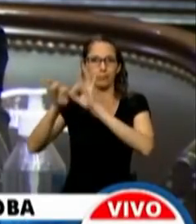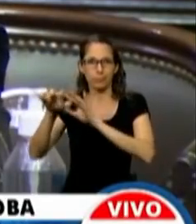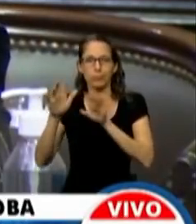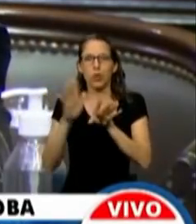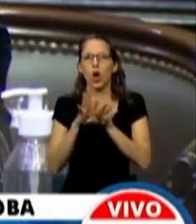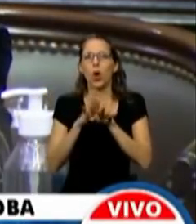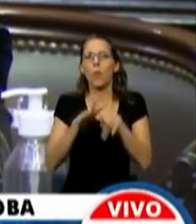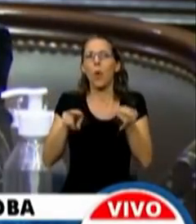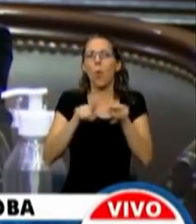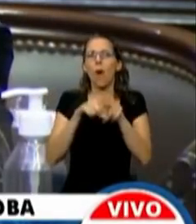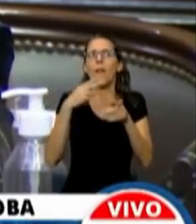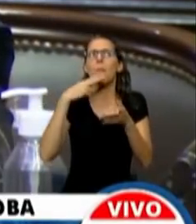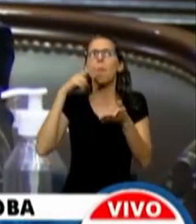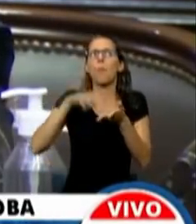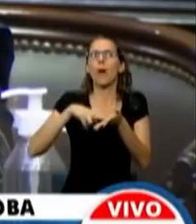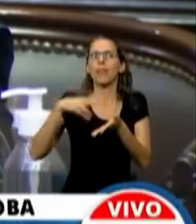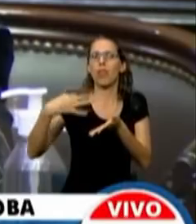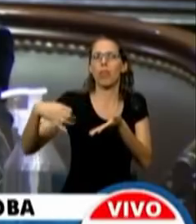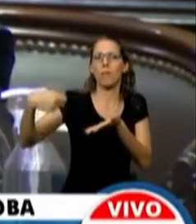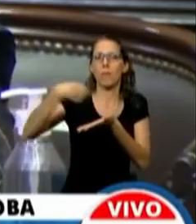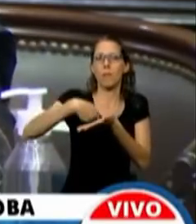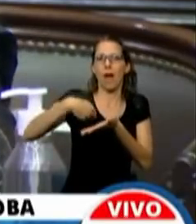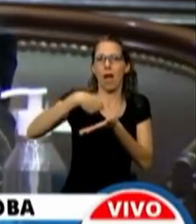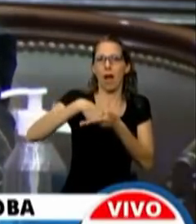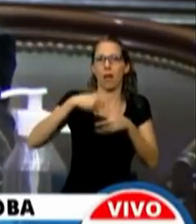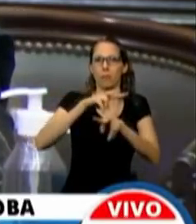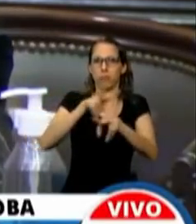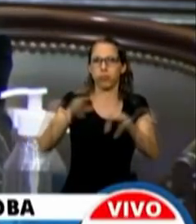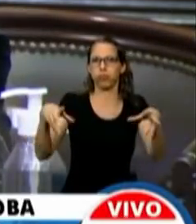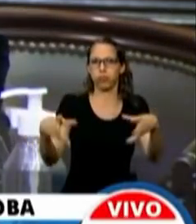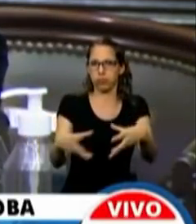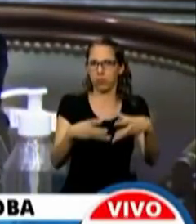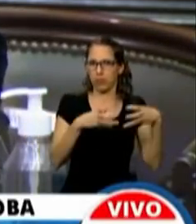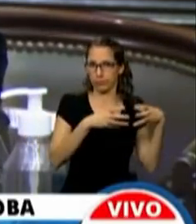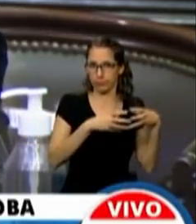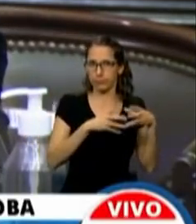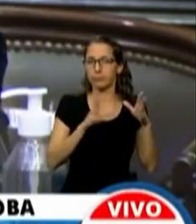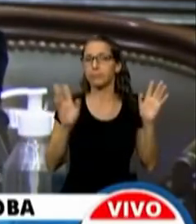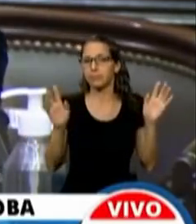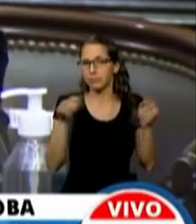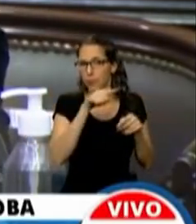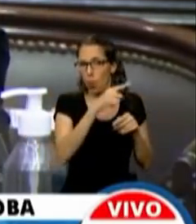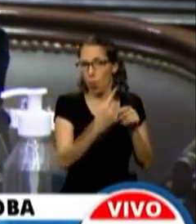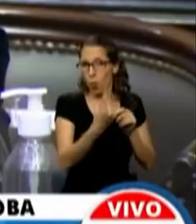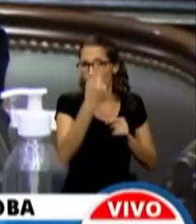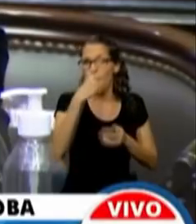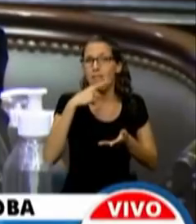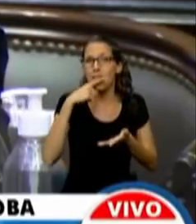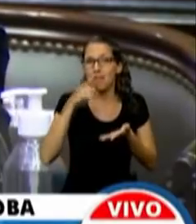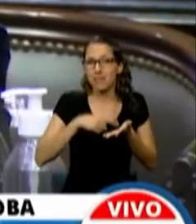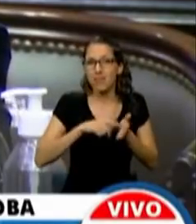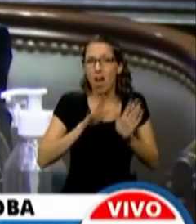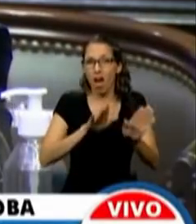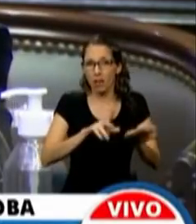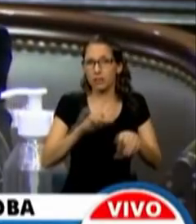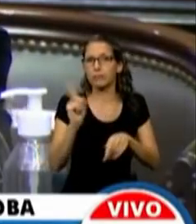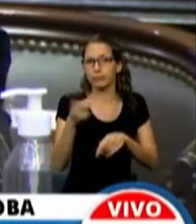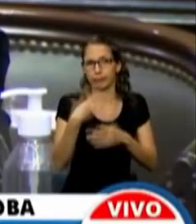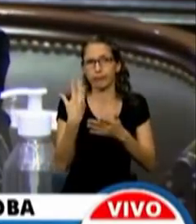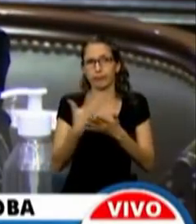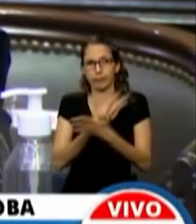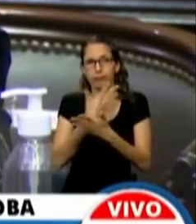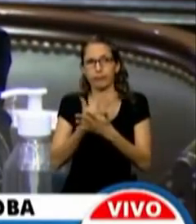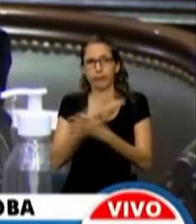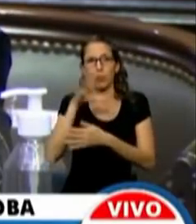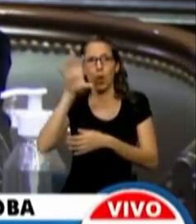trabajo parlamentario, me puse, imagínate, me he puesto re contenta, digo, bueno, acá tengo la oportunidad de volver a estar con mi familia.